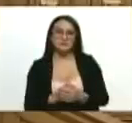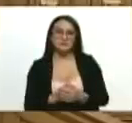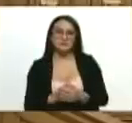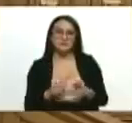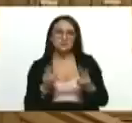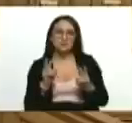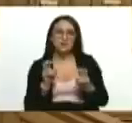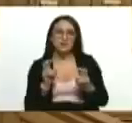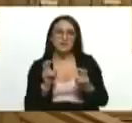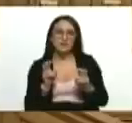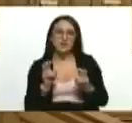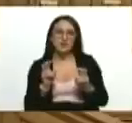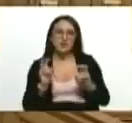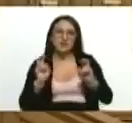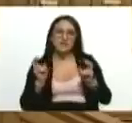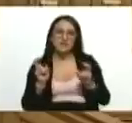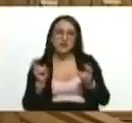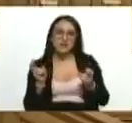episodio